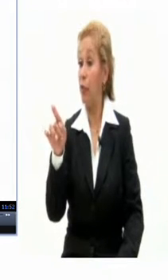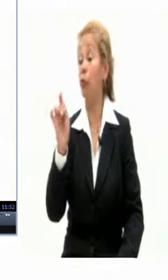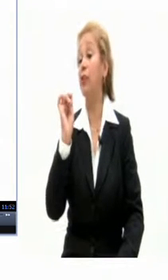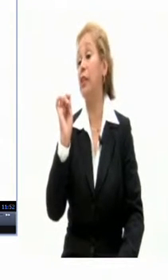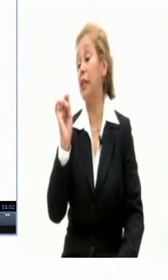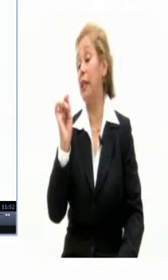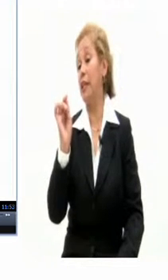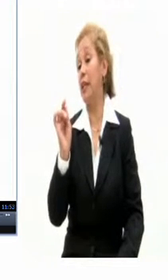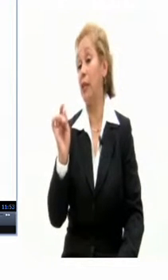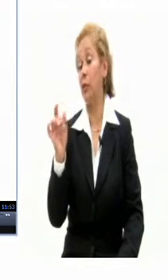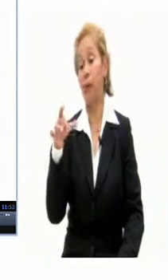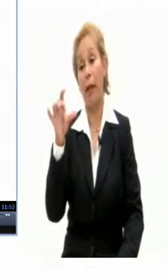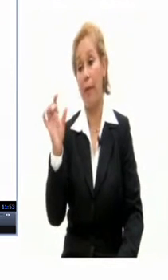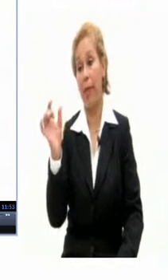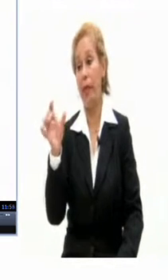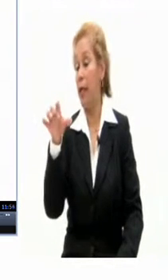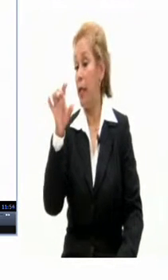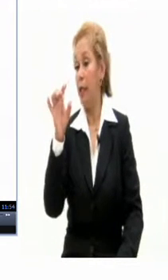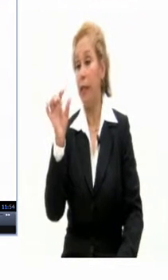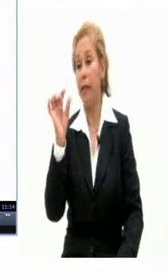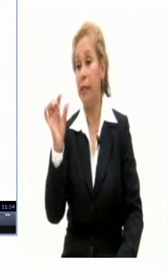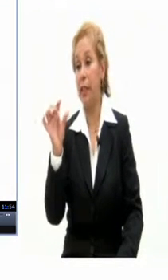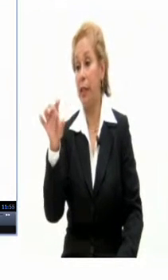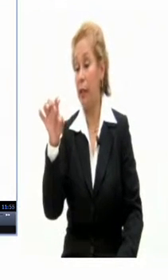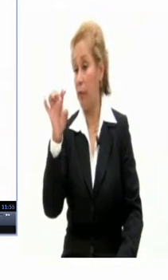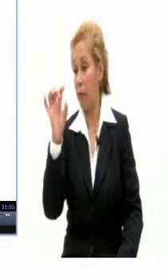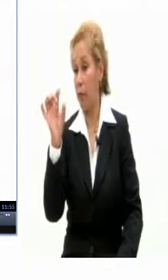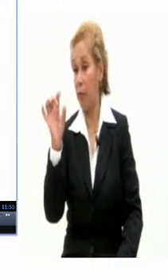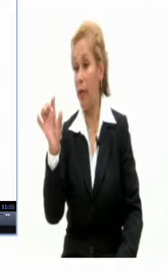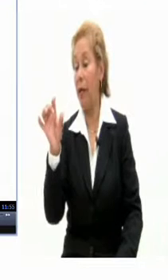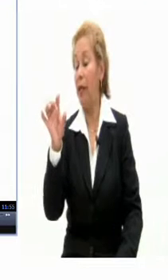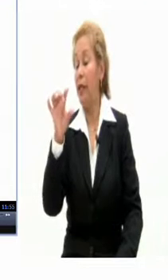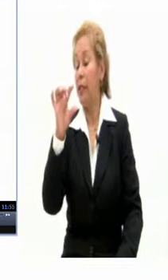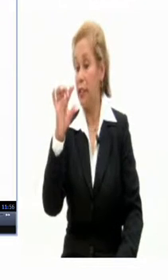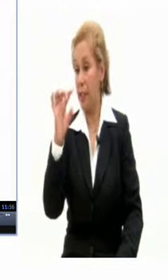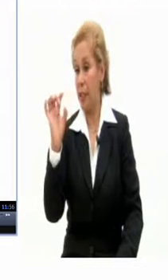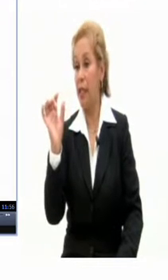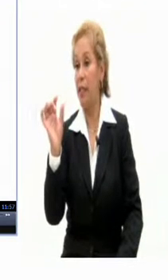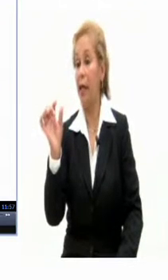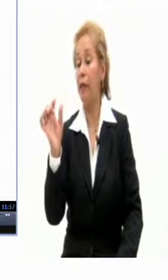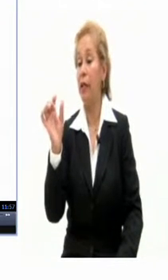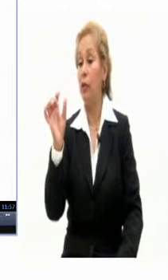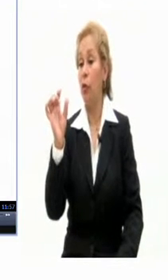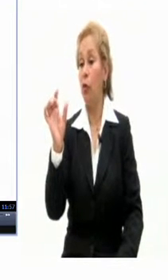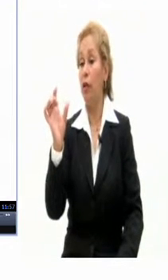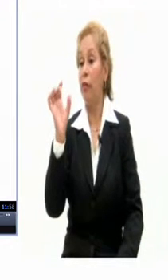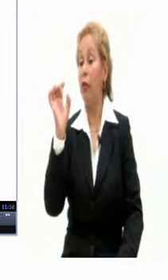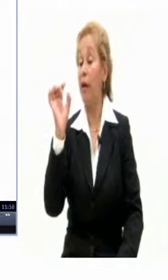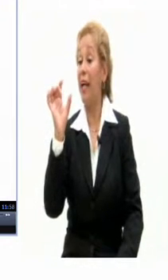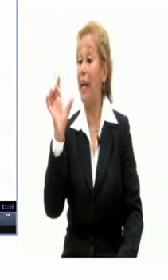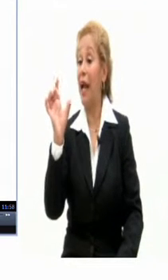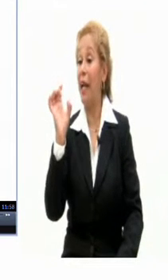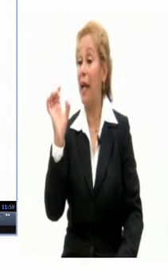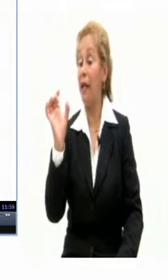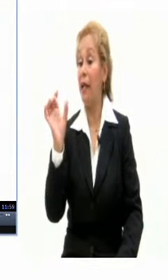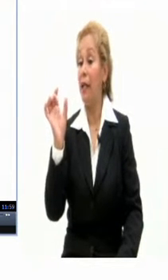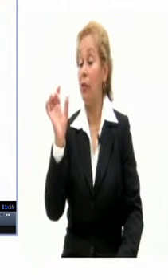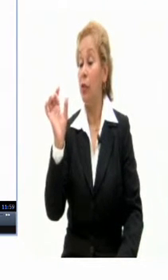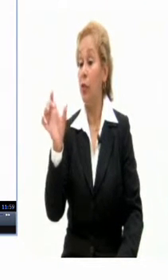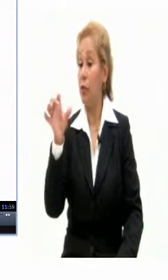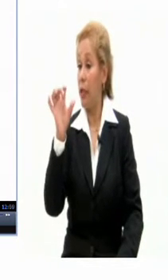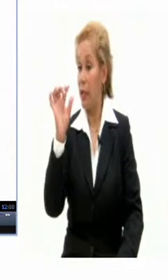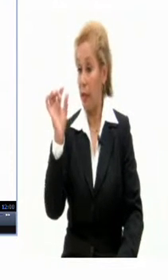la investigación que usted está realizando. También debe de ser en forma sencilla, ¿no?, en forma